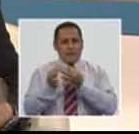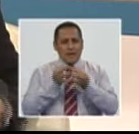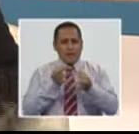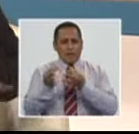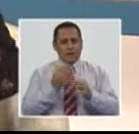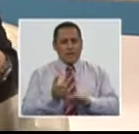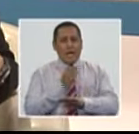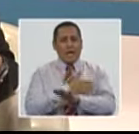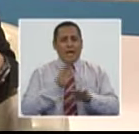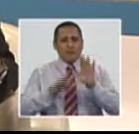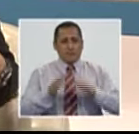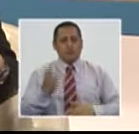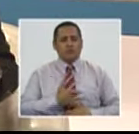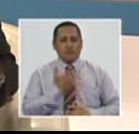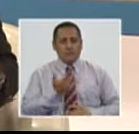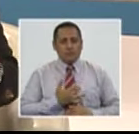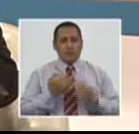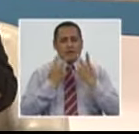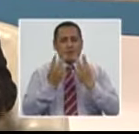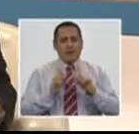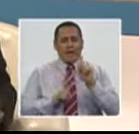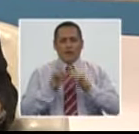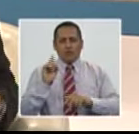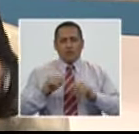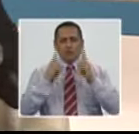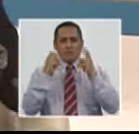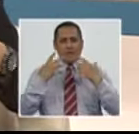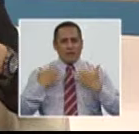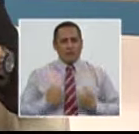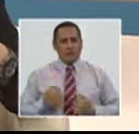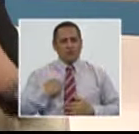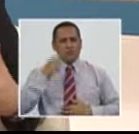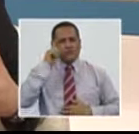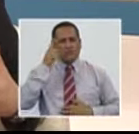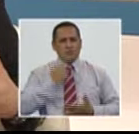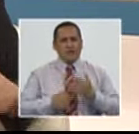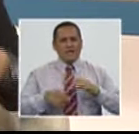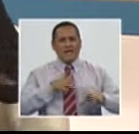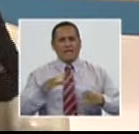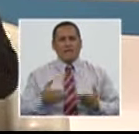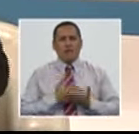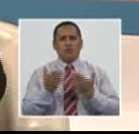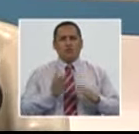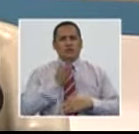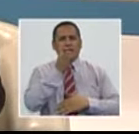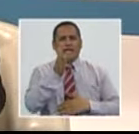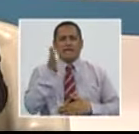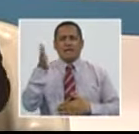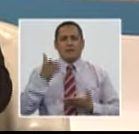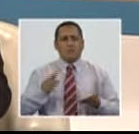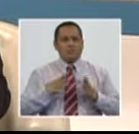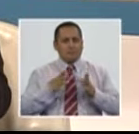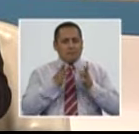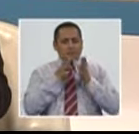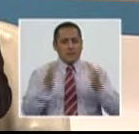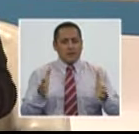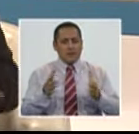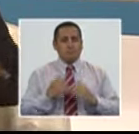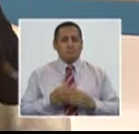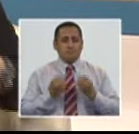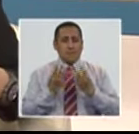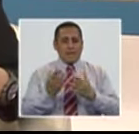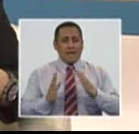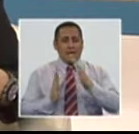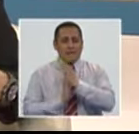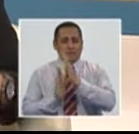mencionábamos en un inicio a veces nos sentimos desorientados no frente algún tema legal no sabemos qué hacer cómo reaccionar o a qué entidad acudir Bueno pues